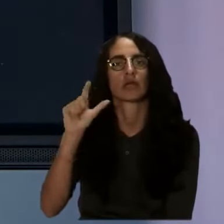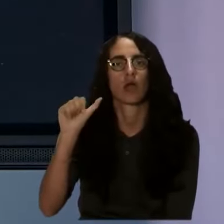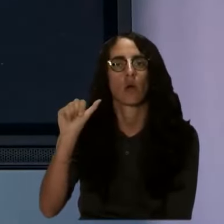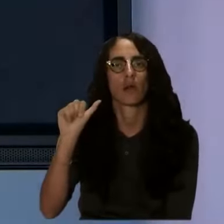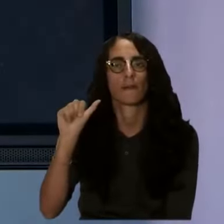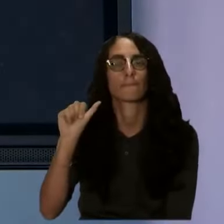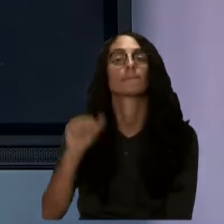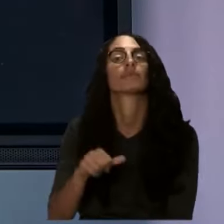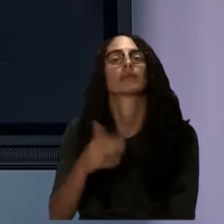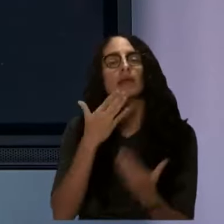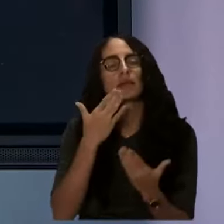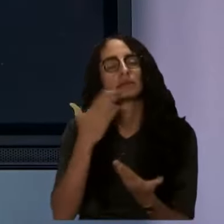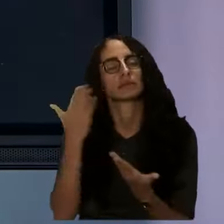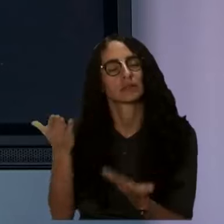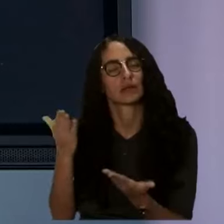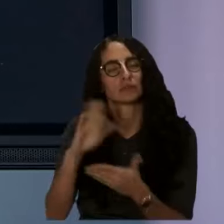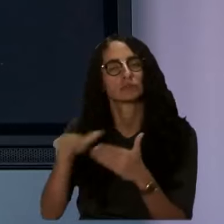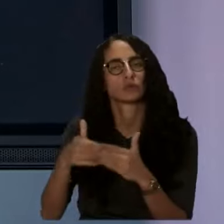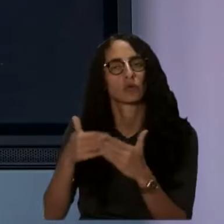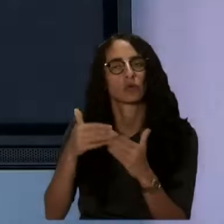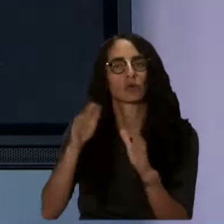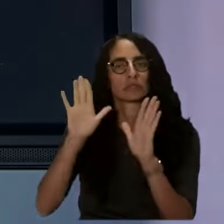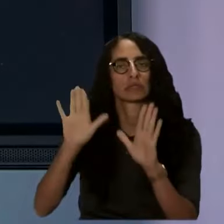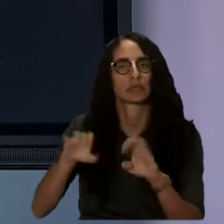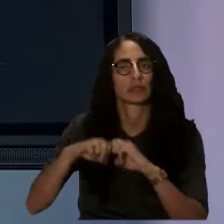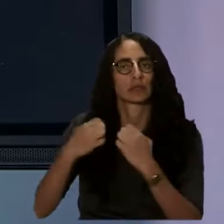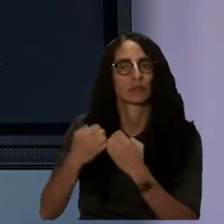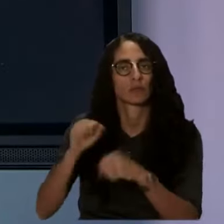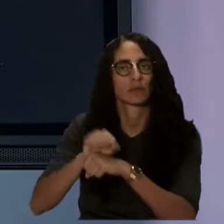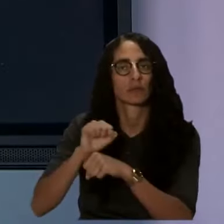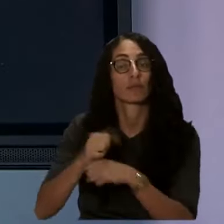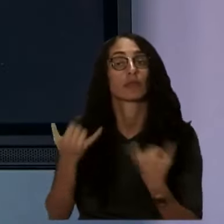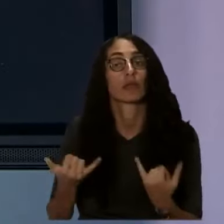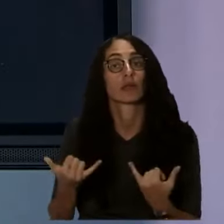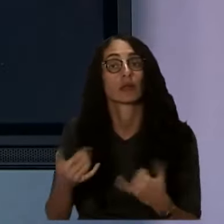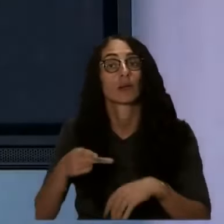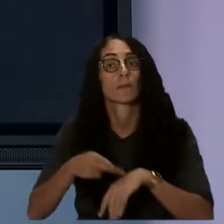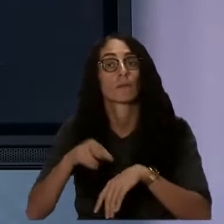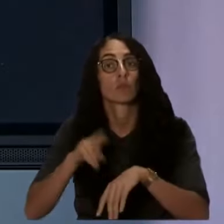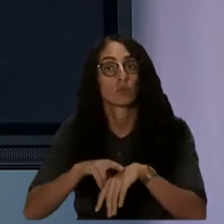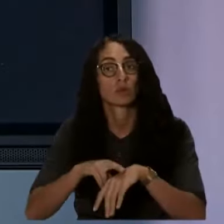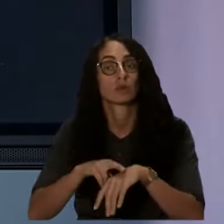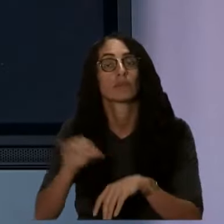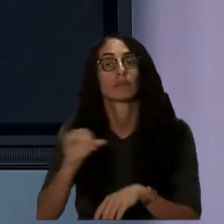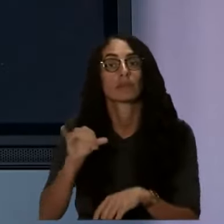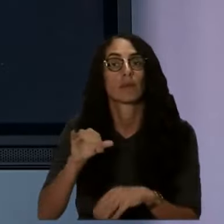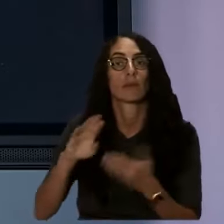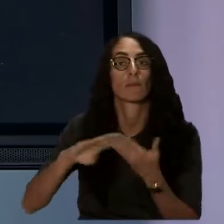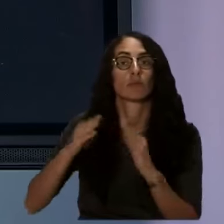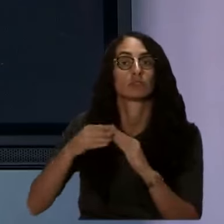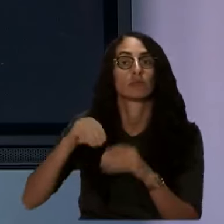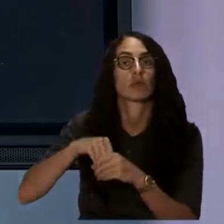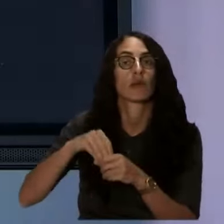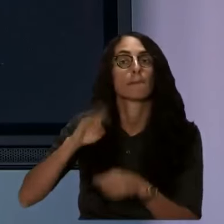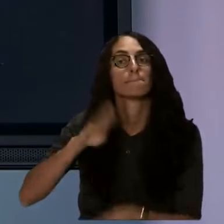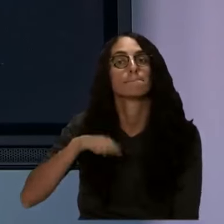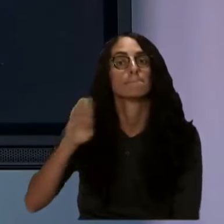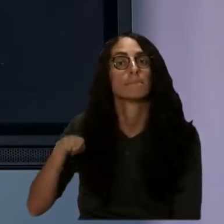persona Gracias Ania Rodríguez a todo su equipo de trabajo oiga aquí en Puerto Rico estamos muy pendientes también y en el municipio de Bayamón se